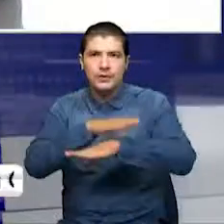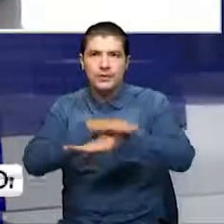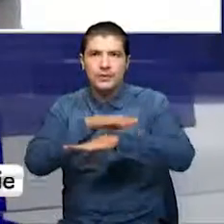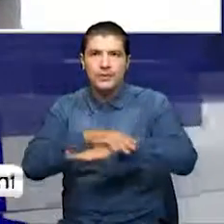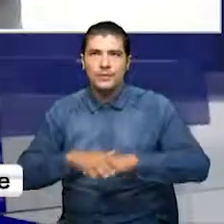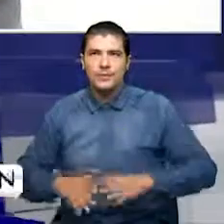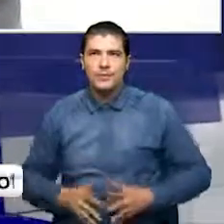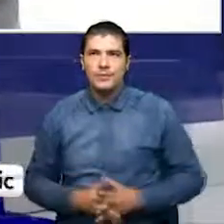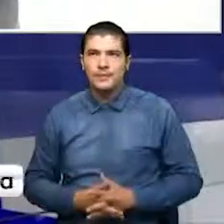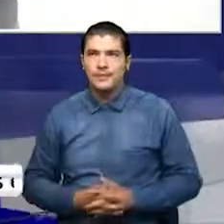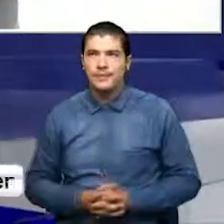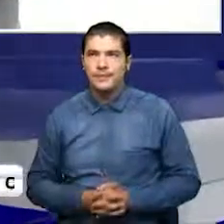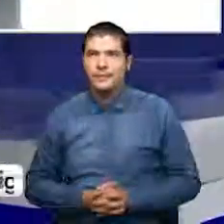oriente noticias muy buenas antes